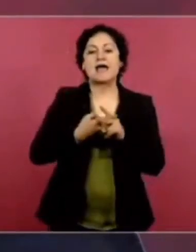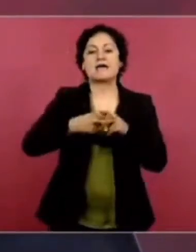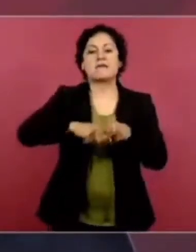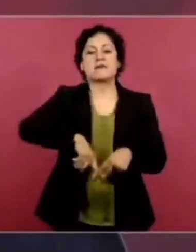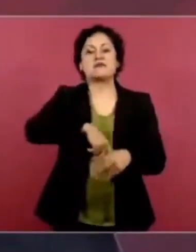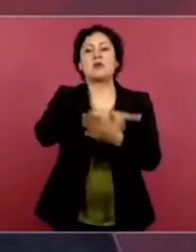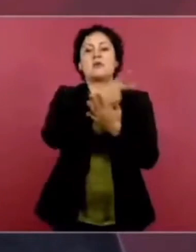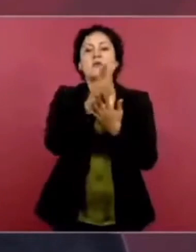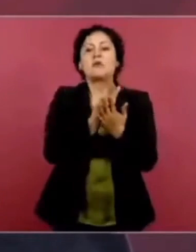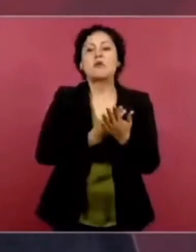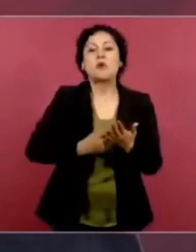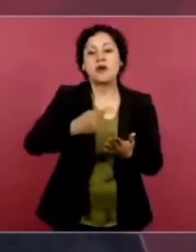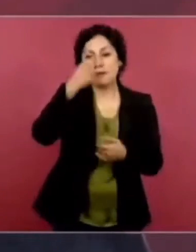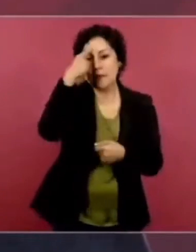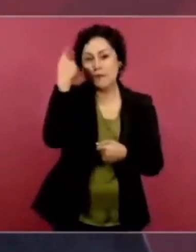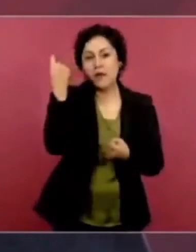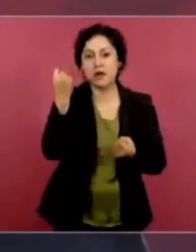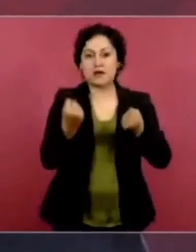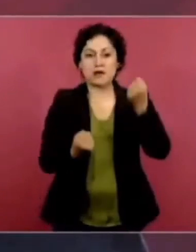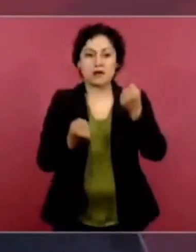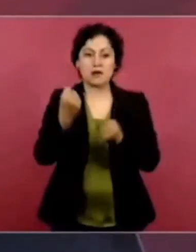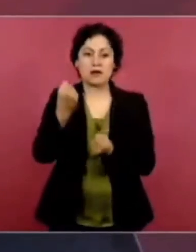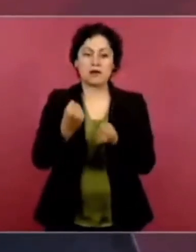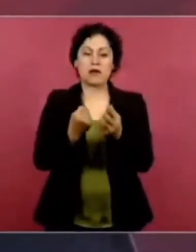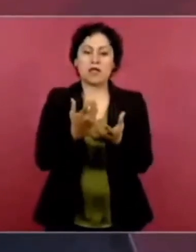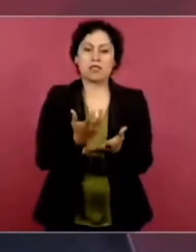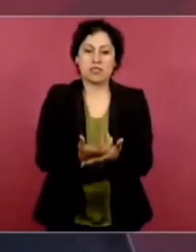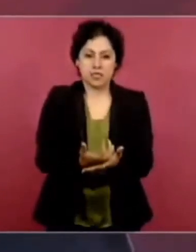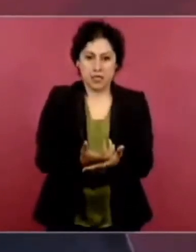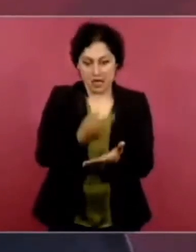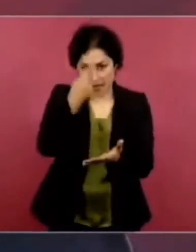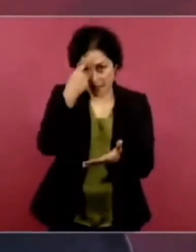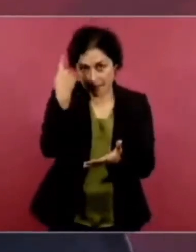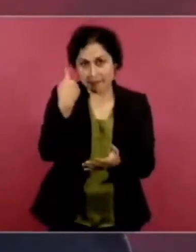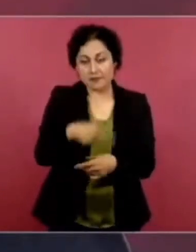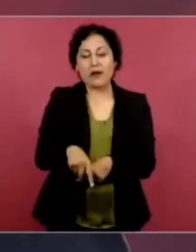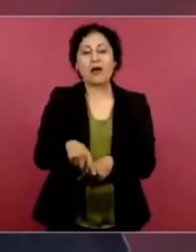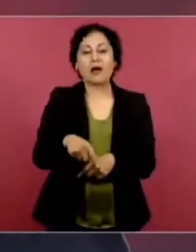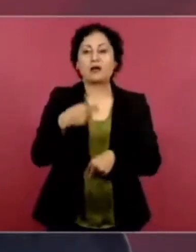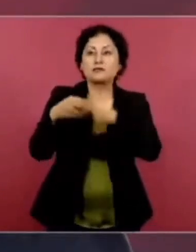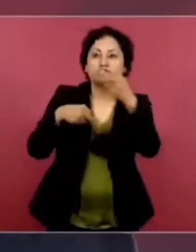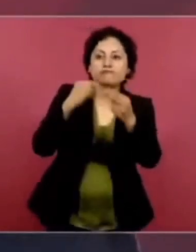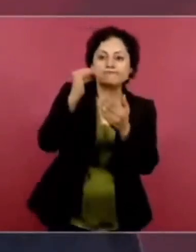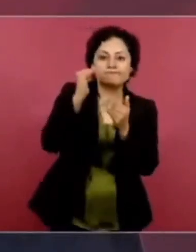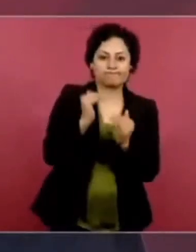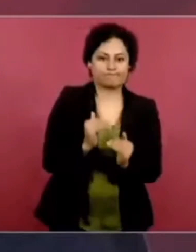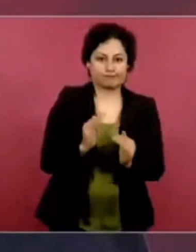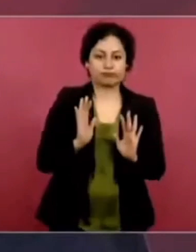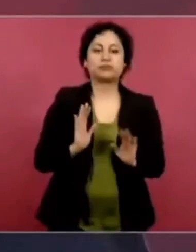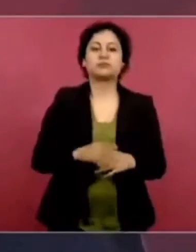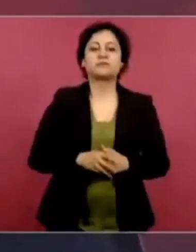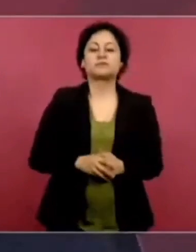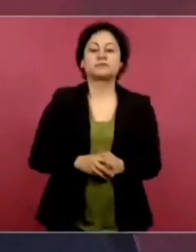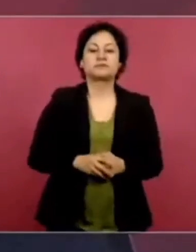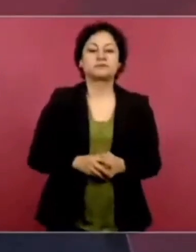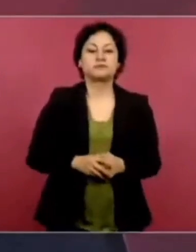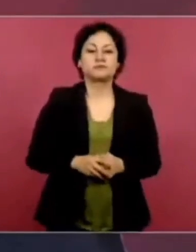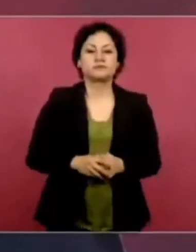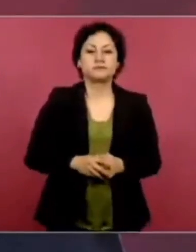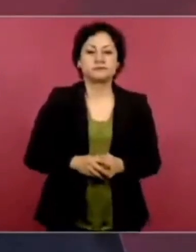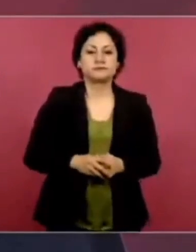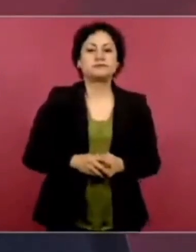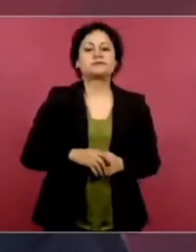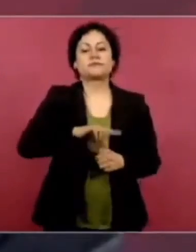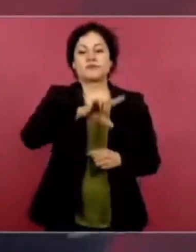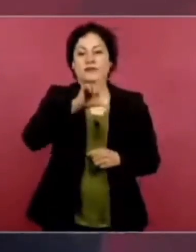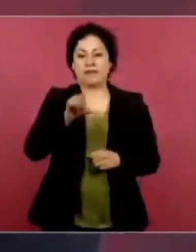ese propósito de controlar la contaminación. Y cuando hablaron de